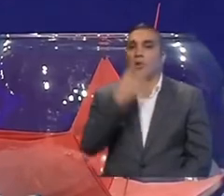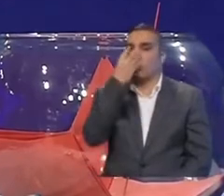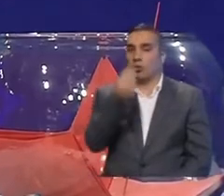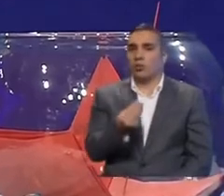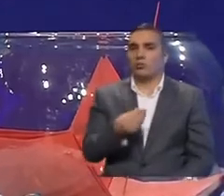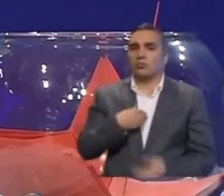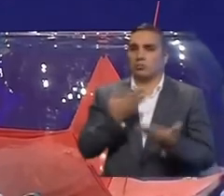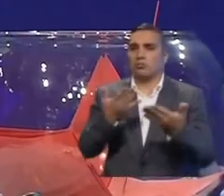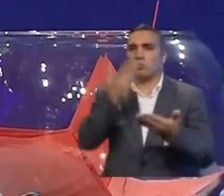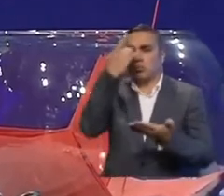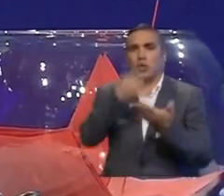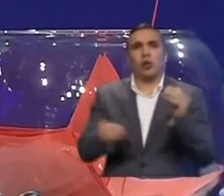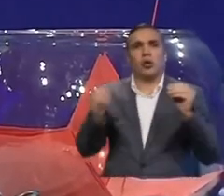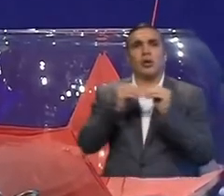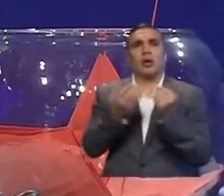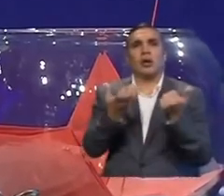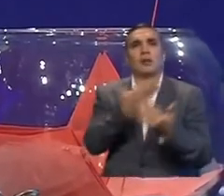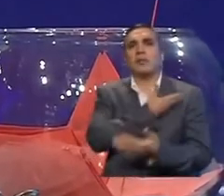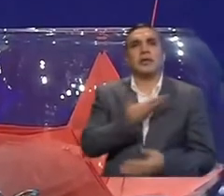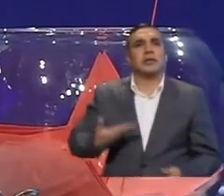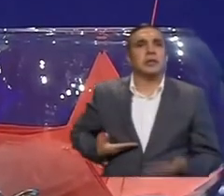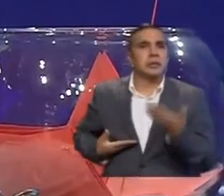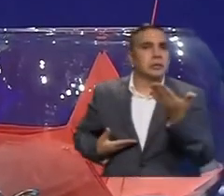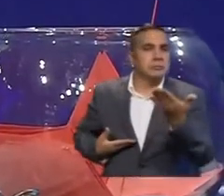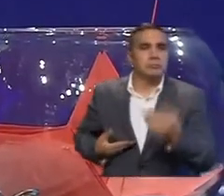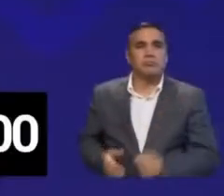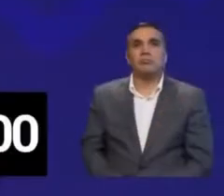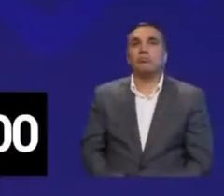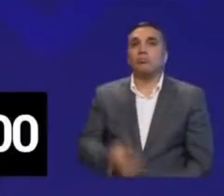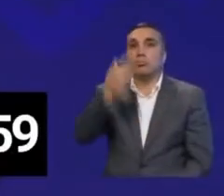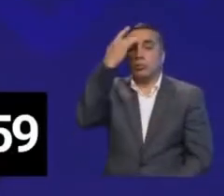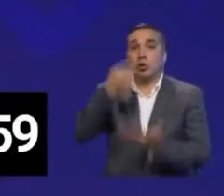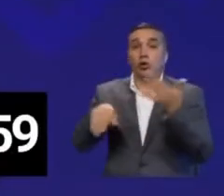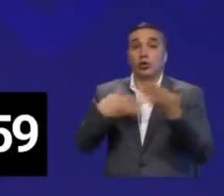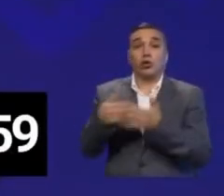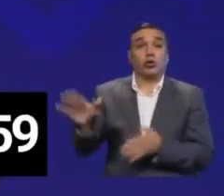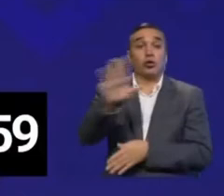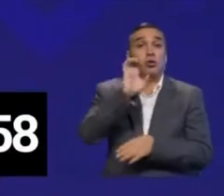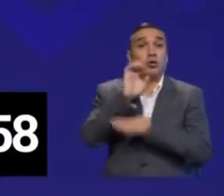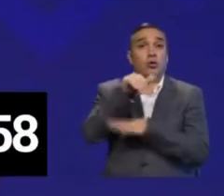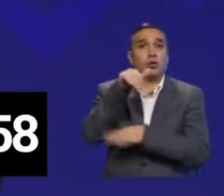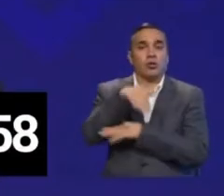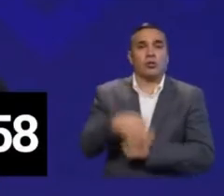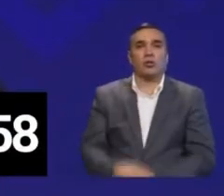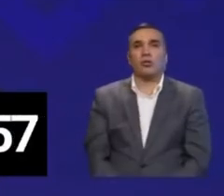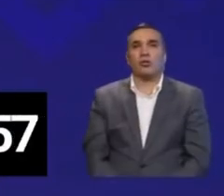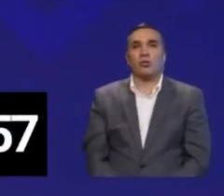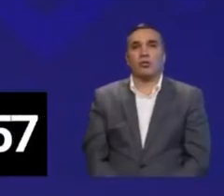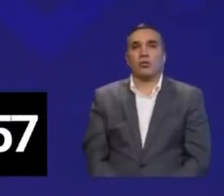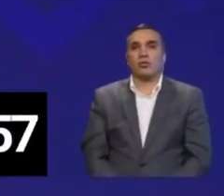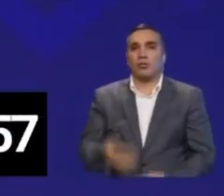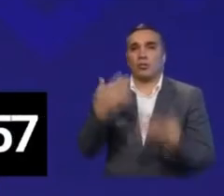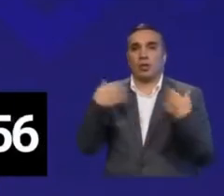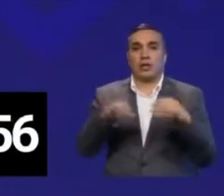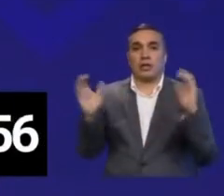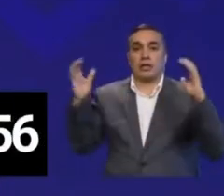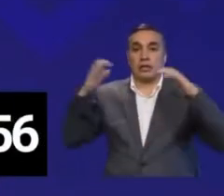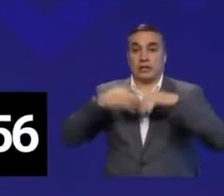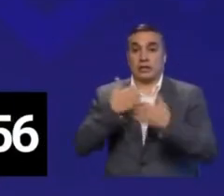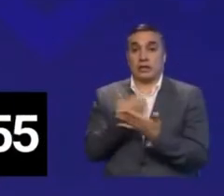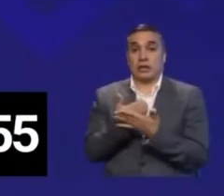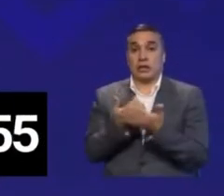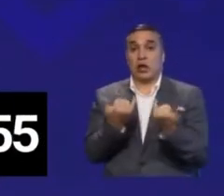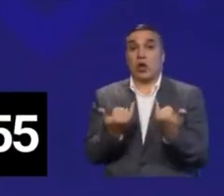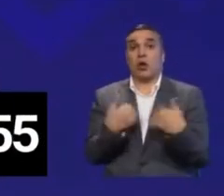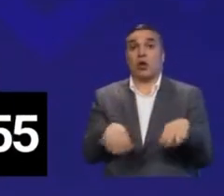¿por qué nuevamente quiere llegar a Carondelet? Porque ecuatorianos hoy más que nunca, dada la gravísima crisis en la que el Ecuador se